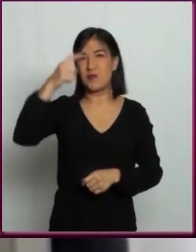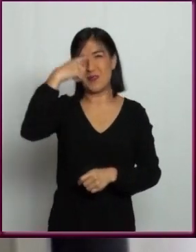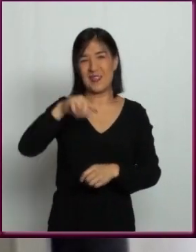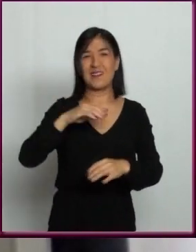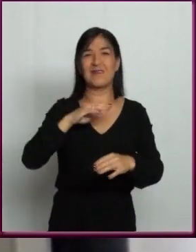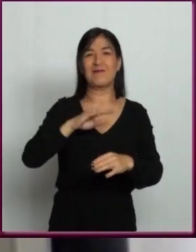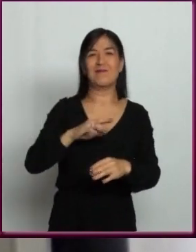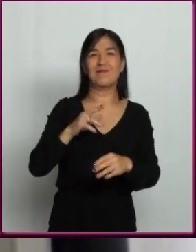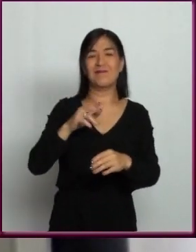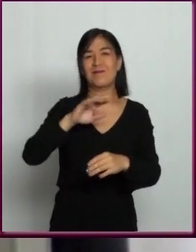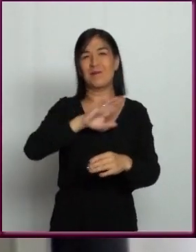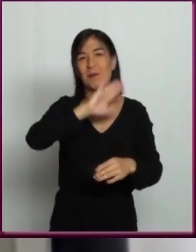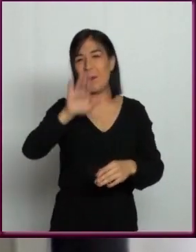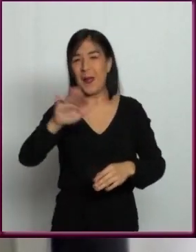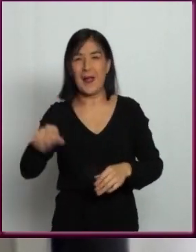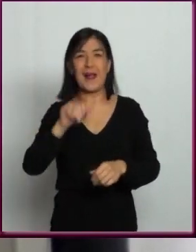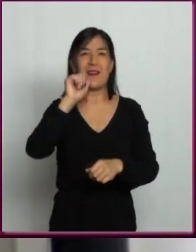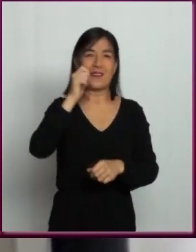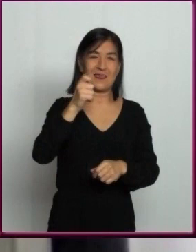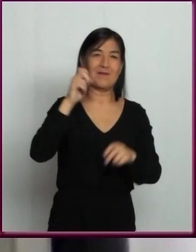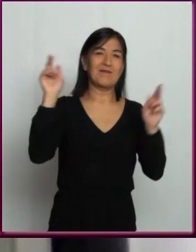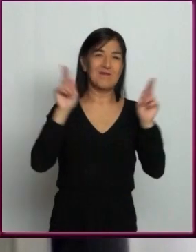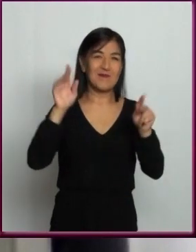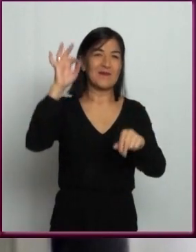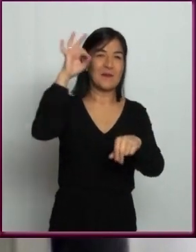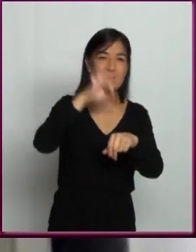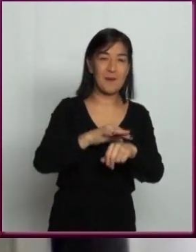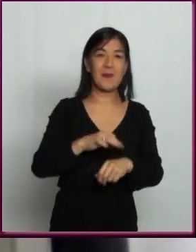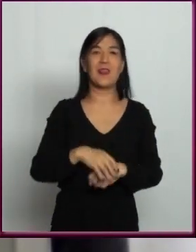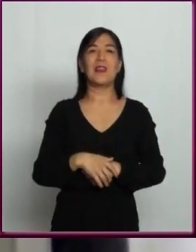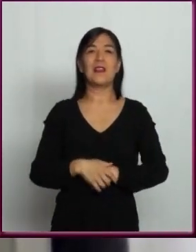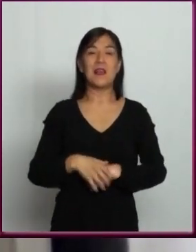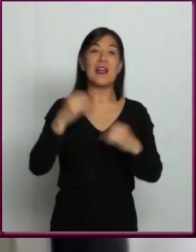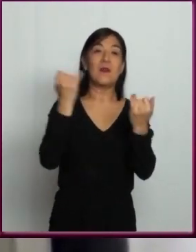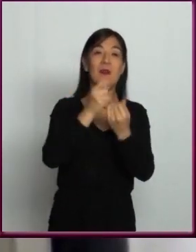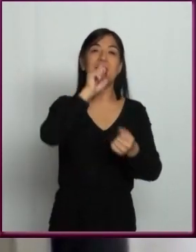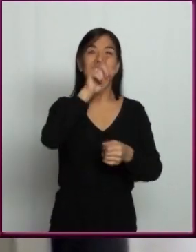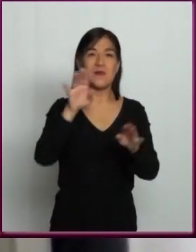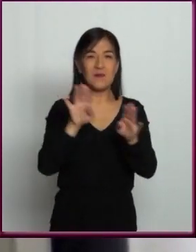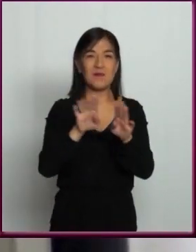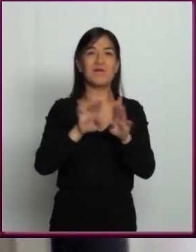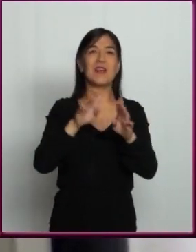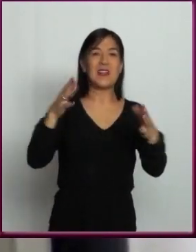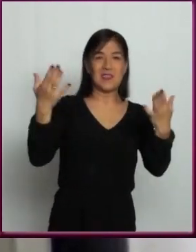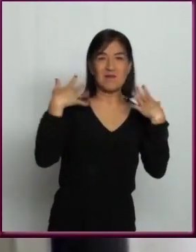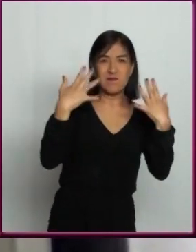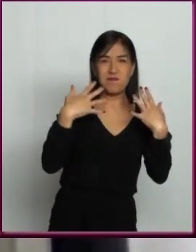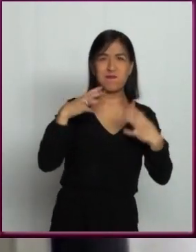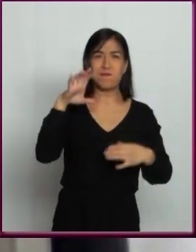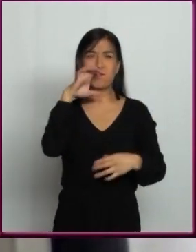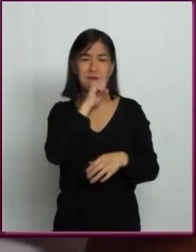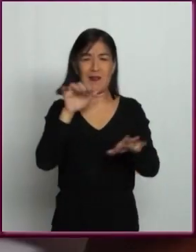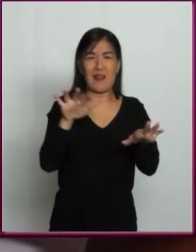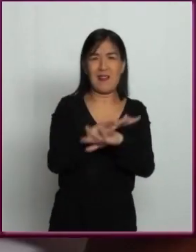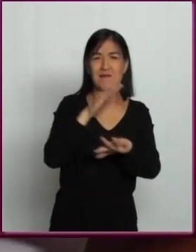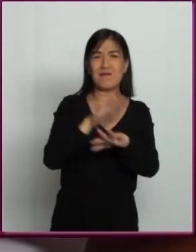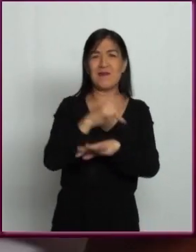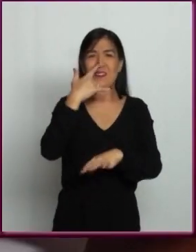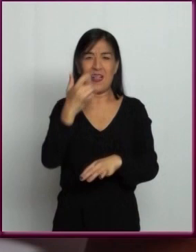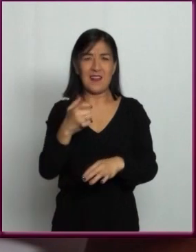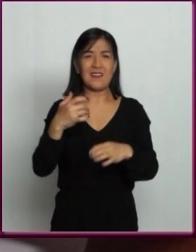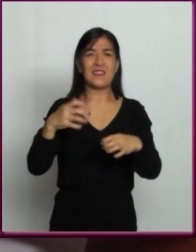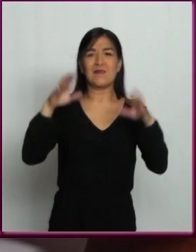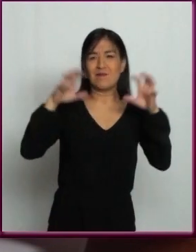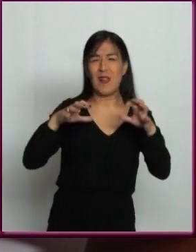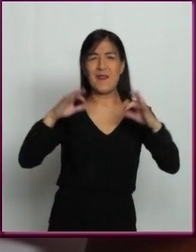de plaguicidas, podrían ser las causas principales. El cambio climático también, los cambios de temperatura, sobre